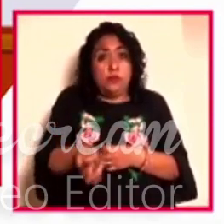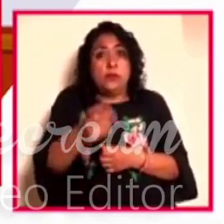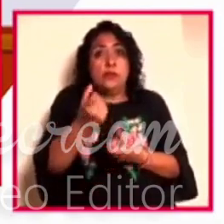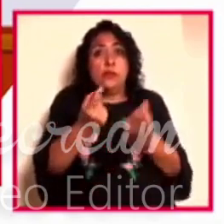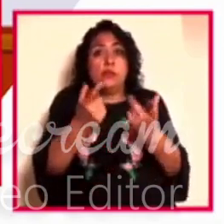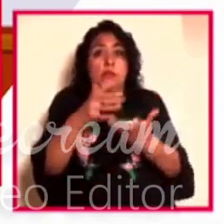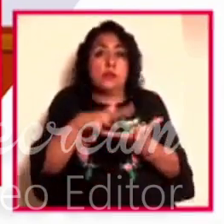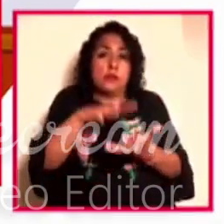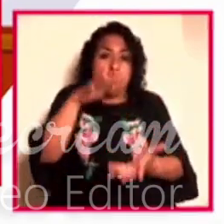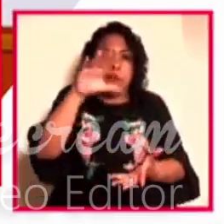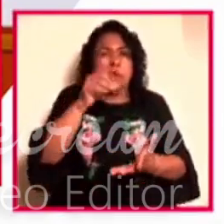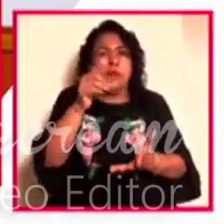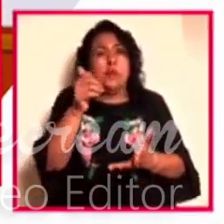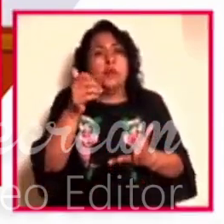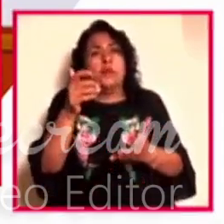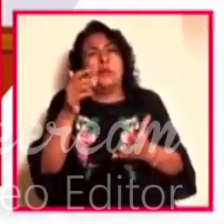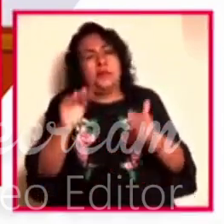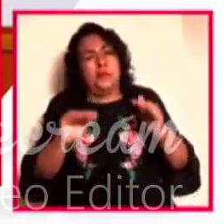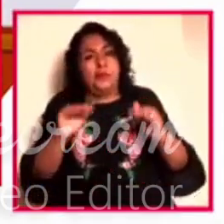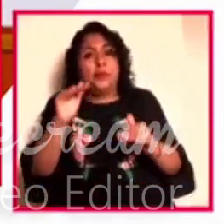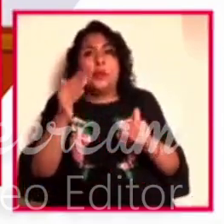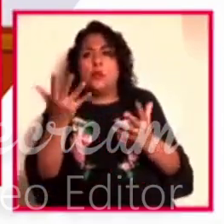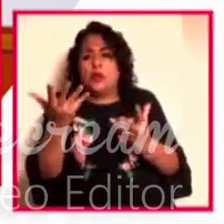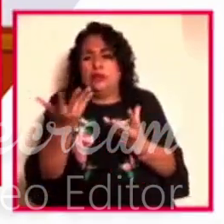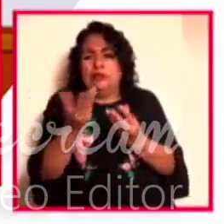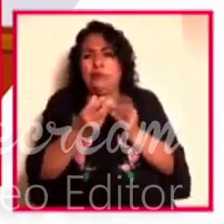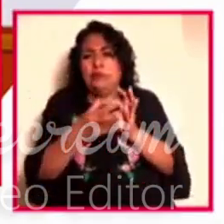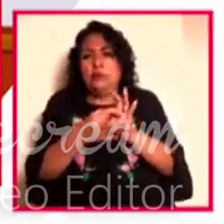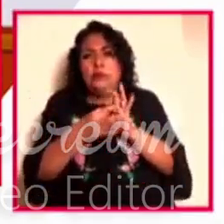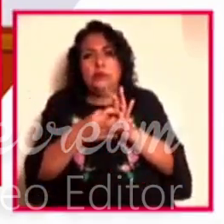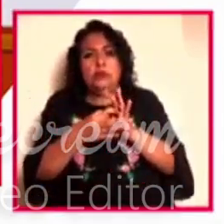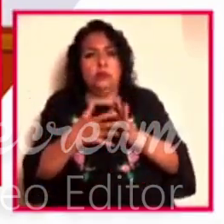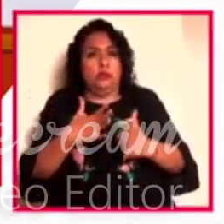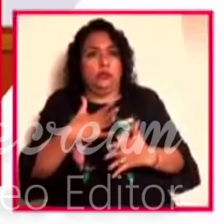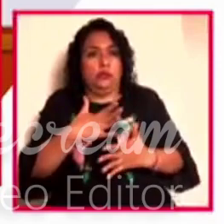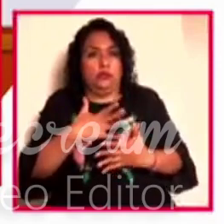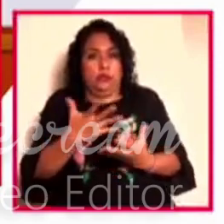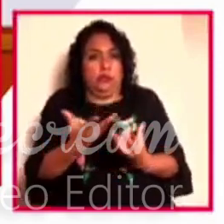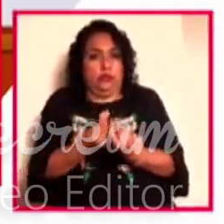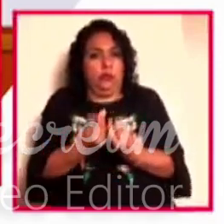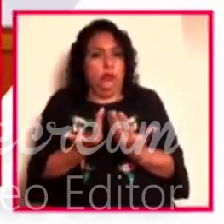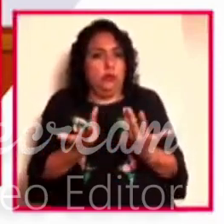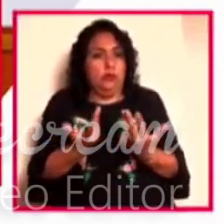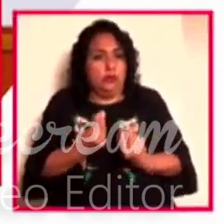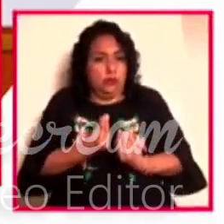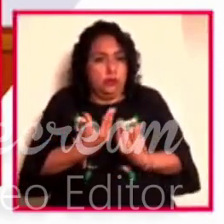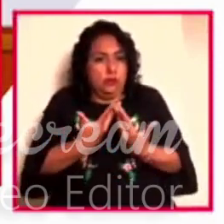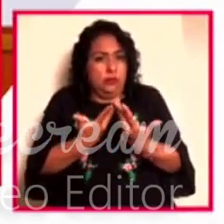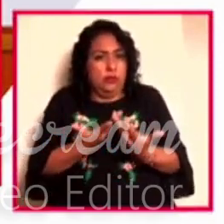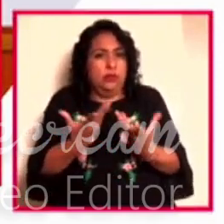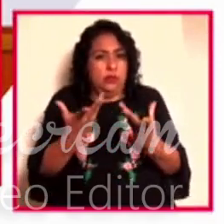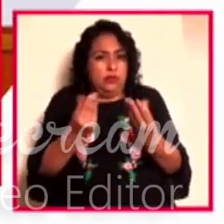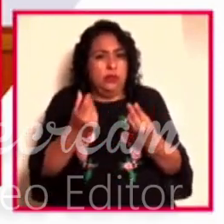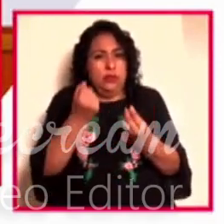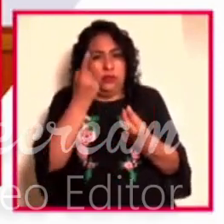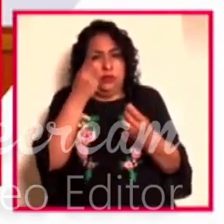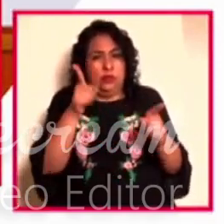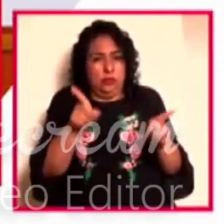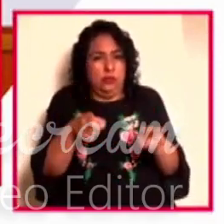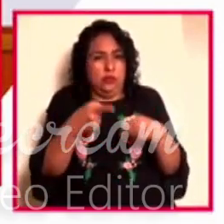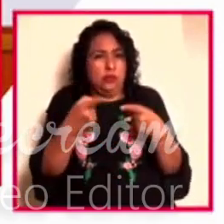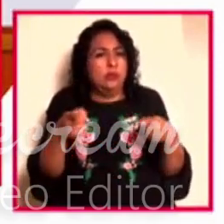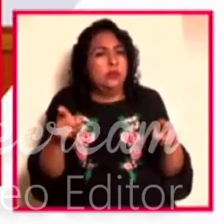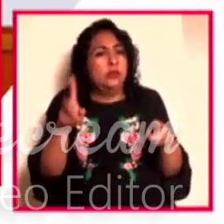pero muy, muy nuestra, muy cercana a nosotros, ¿no? Por esta poética. Muchas de sus obras son